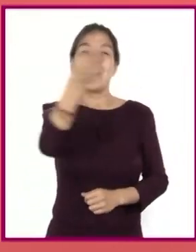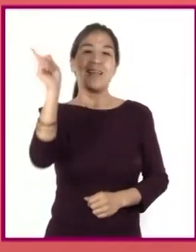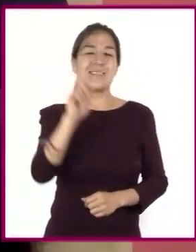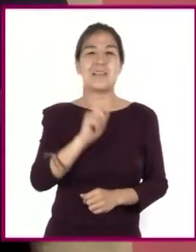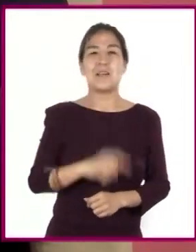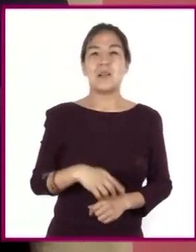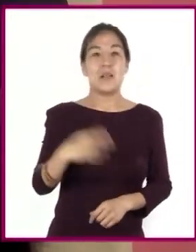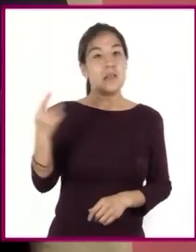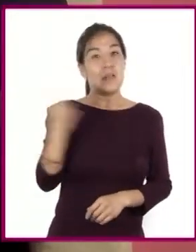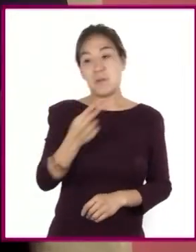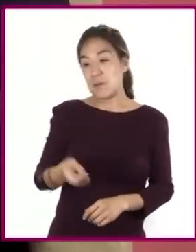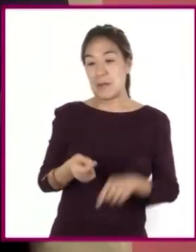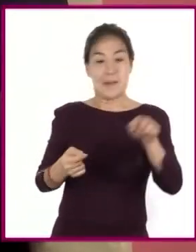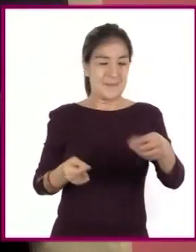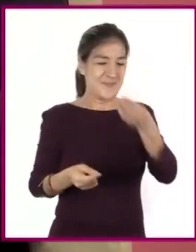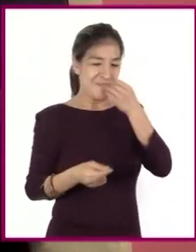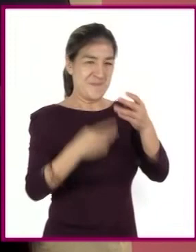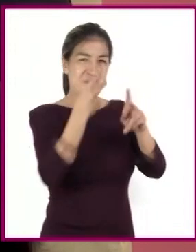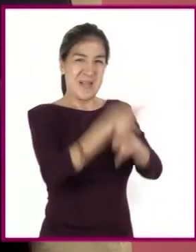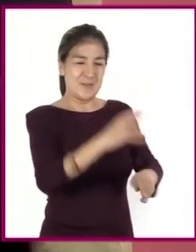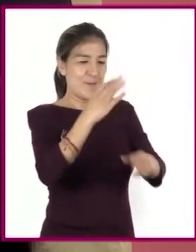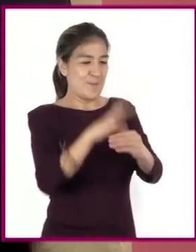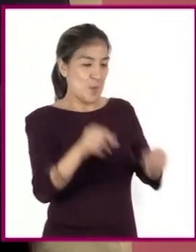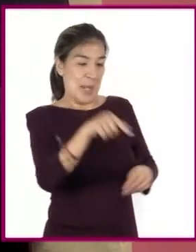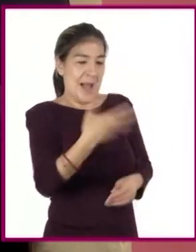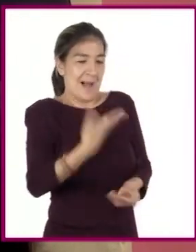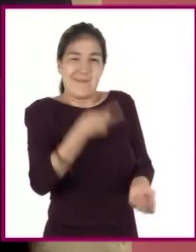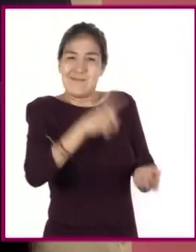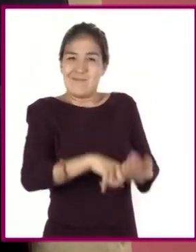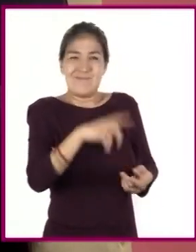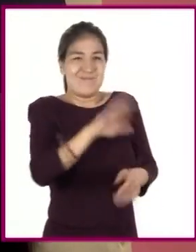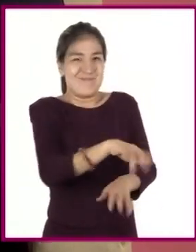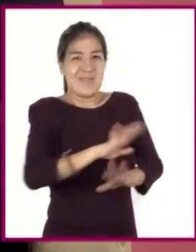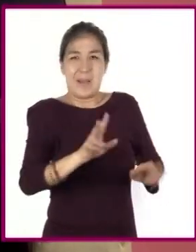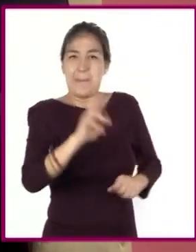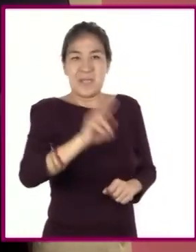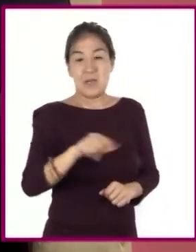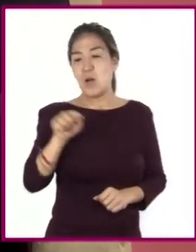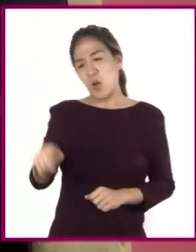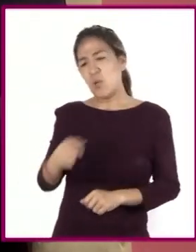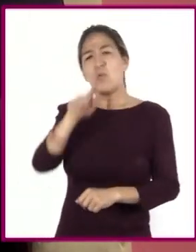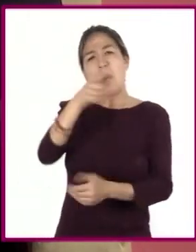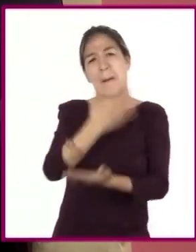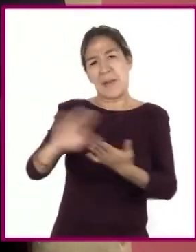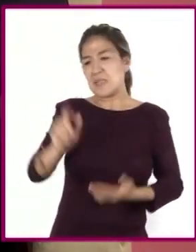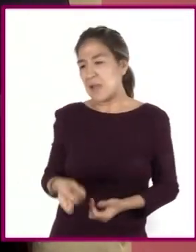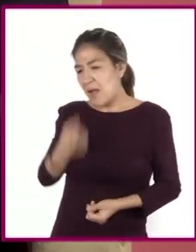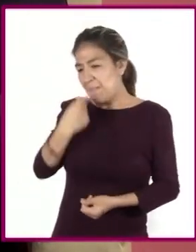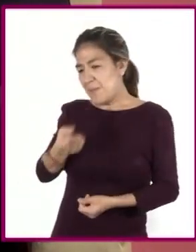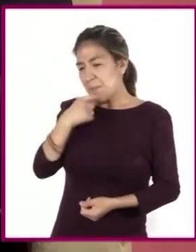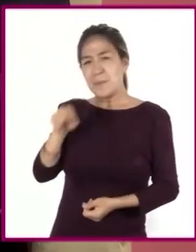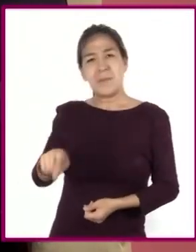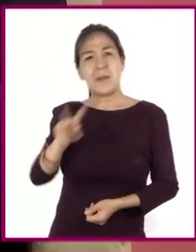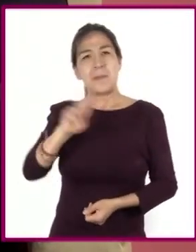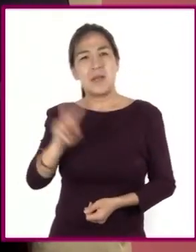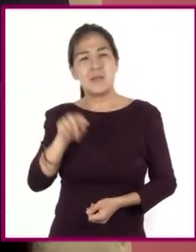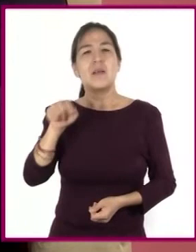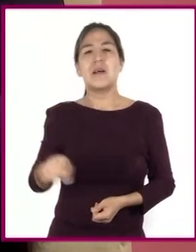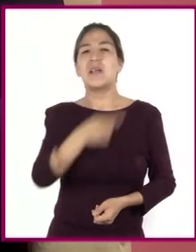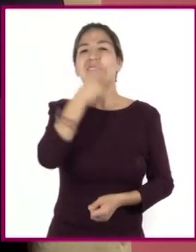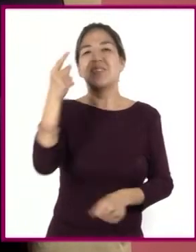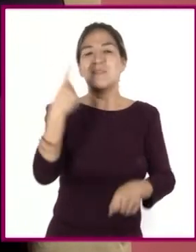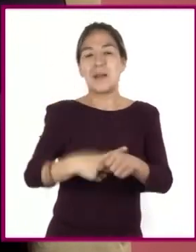que tomar vitaminas aparte, ¿no? El exceso de vitaminas también se ha asociado a algunas enfermedades que llamamos